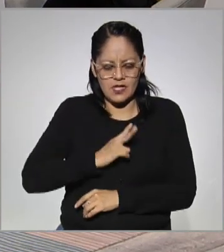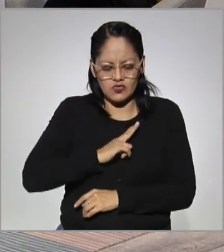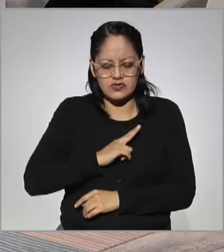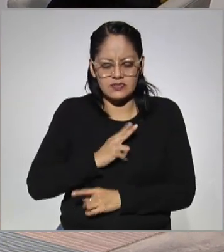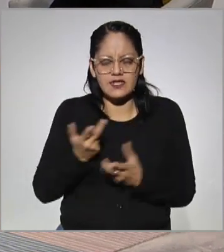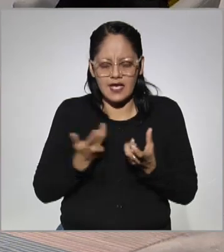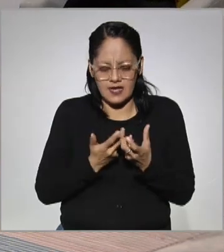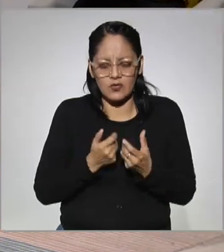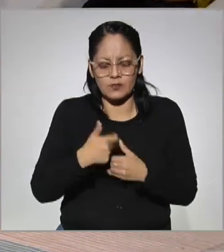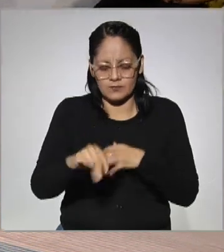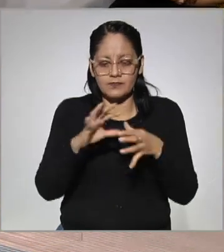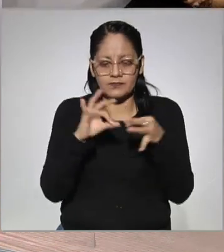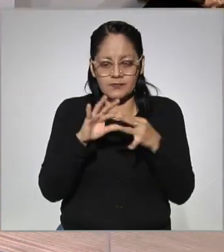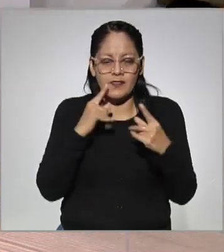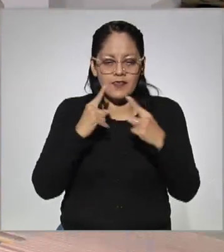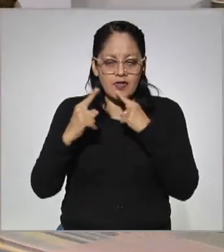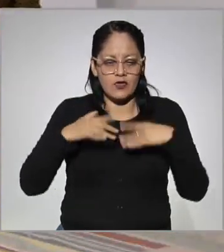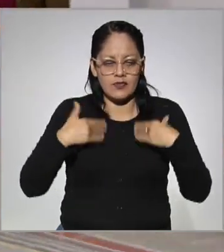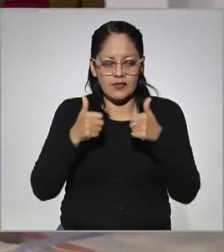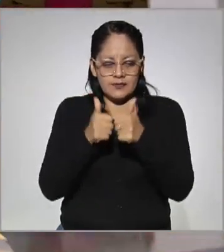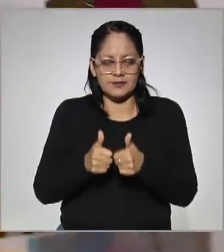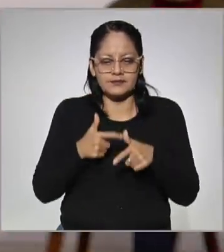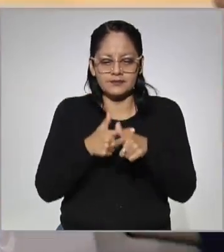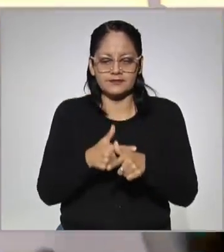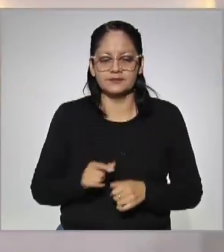totalmente en vivo aquí en Diálogos en Confianza.